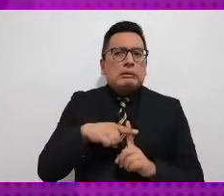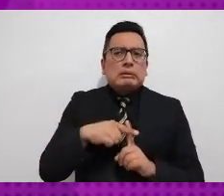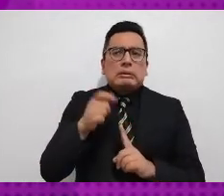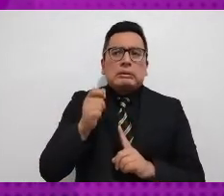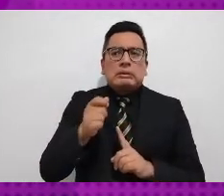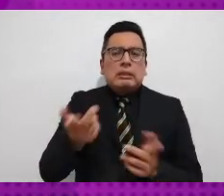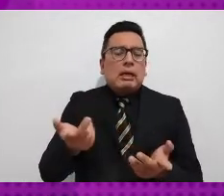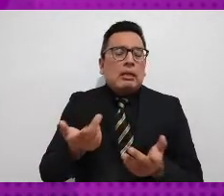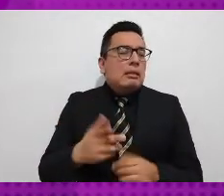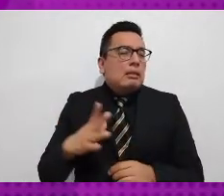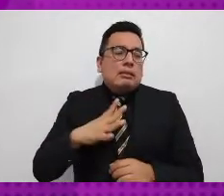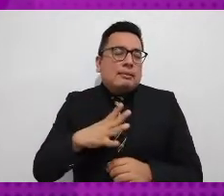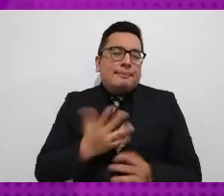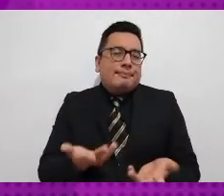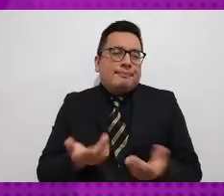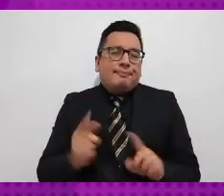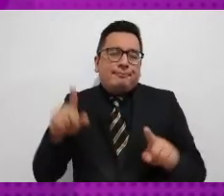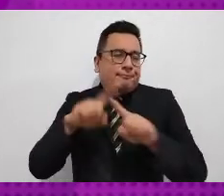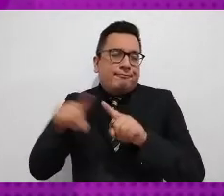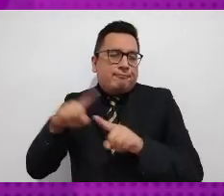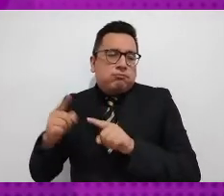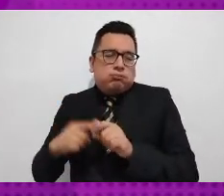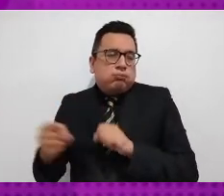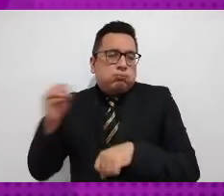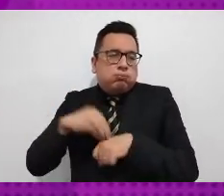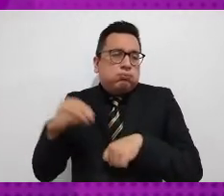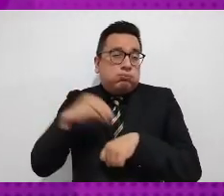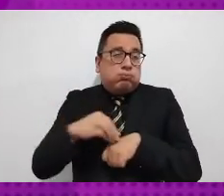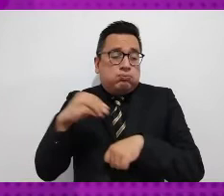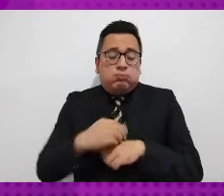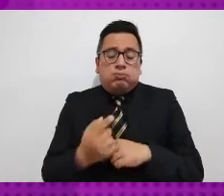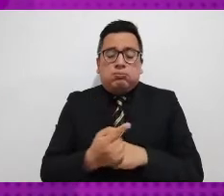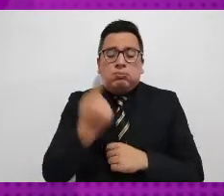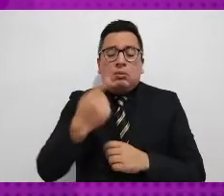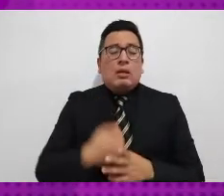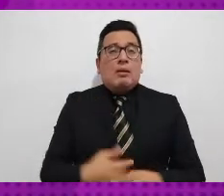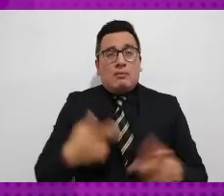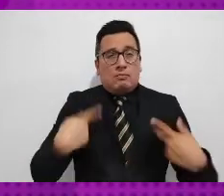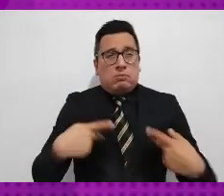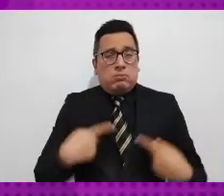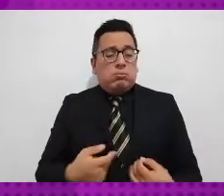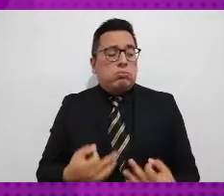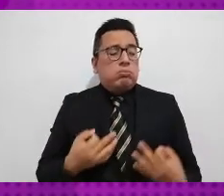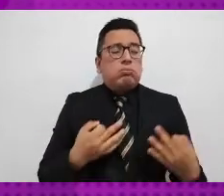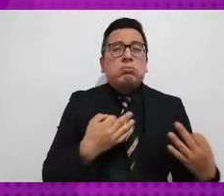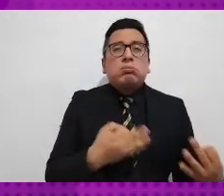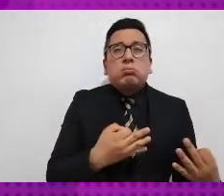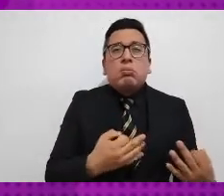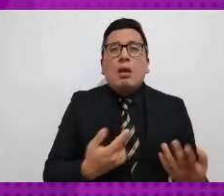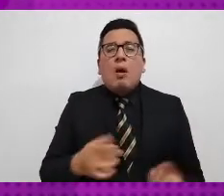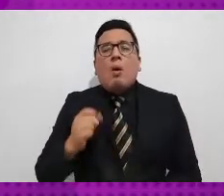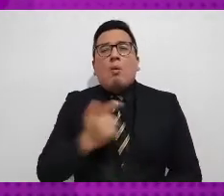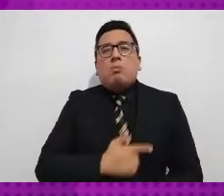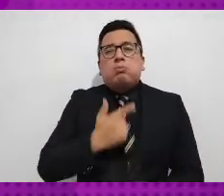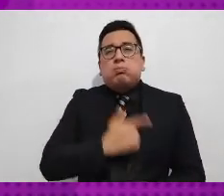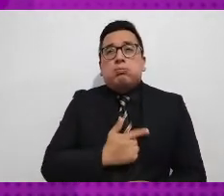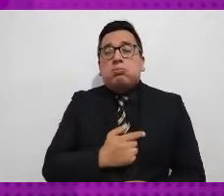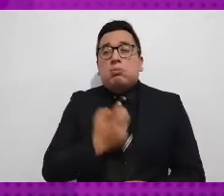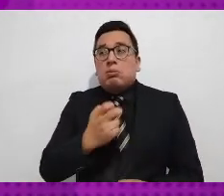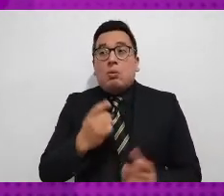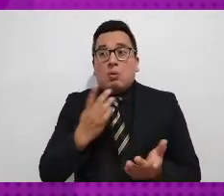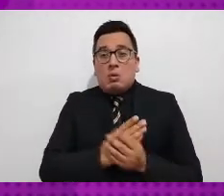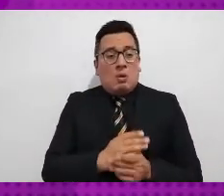diversa, que la orientación, la preferencia y la expresión de género no se pueden encasillar en una sola, digamos, en una